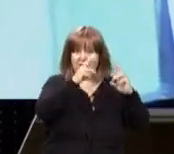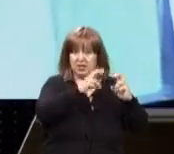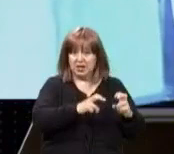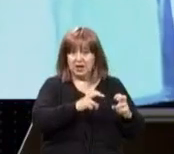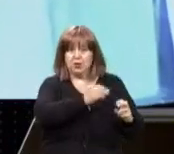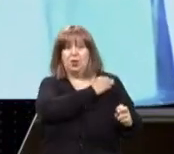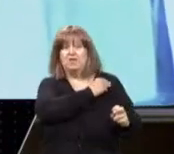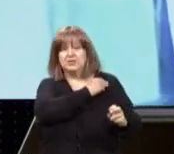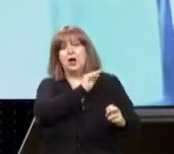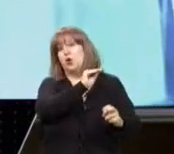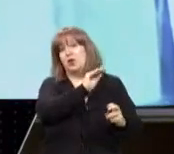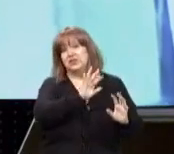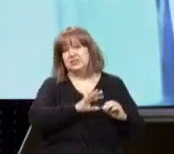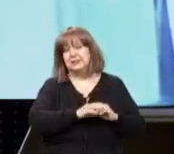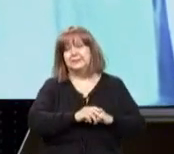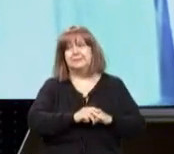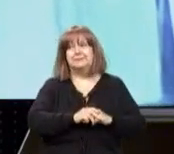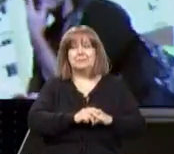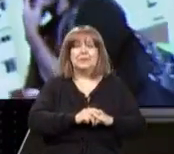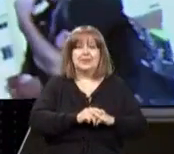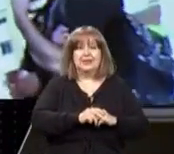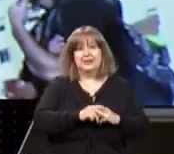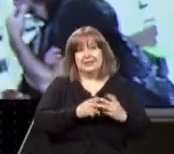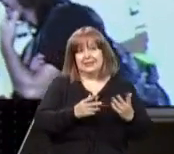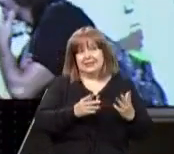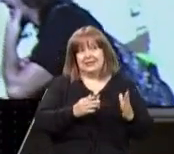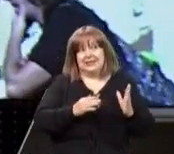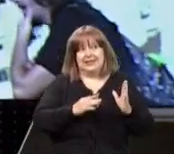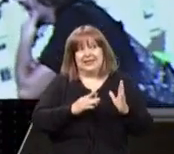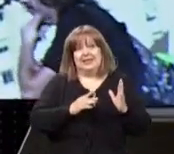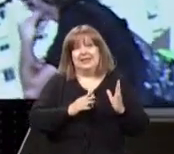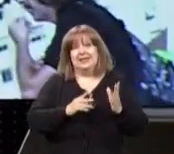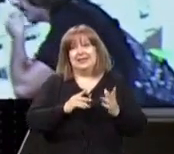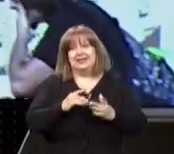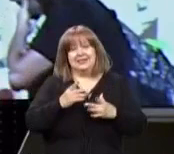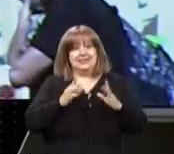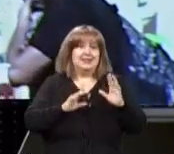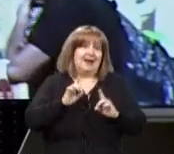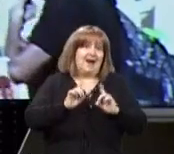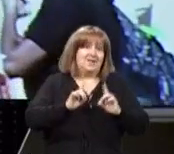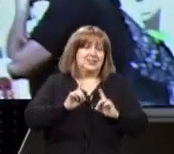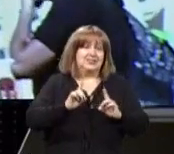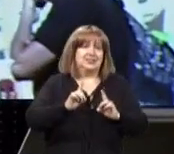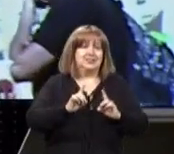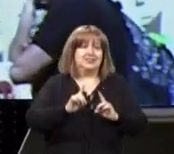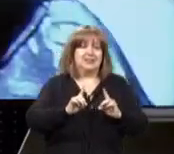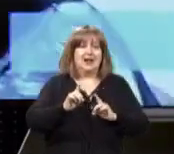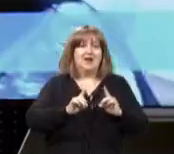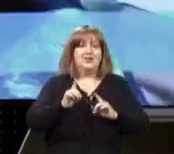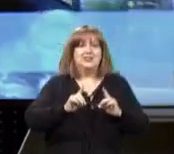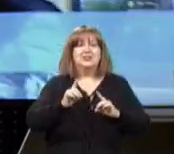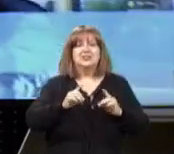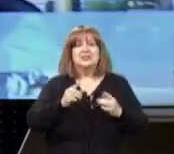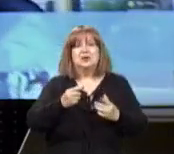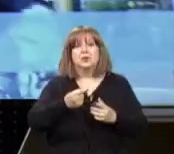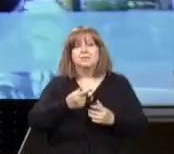No, no, se cuenta el dato. Y, pero bueno, siempre es aproximado. Nunca está la precisión de